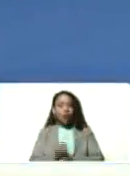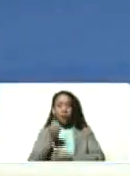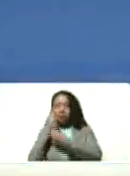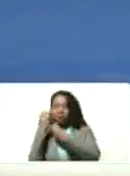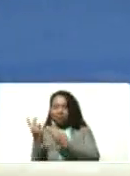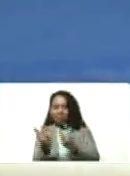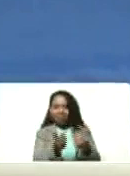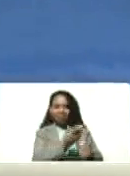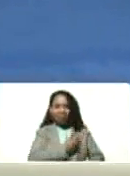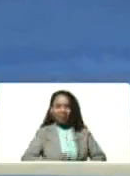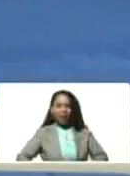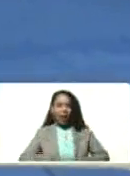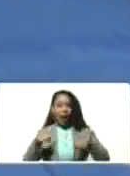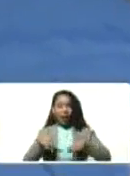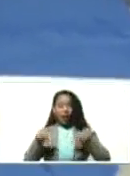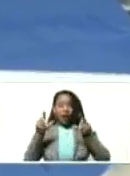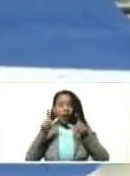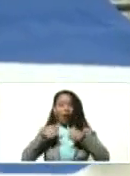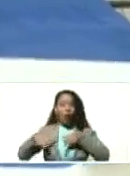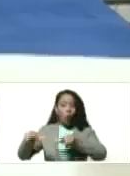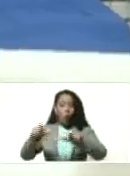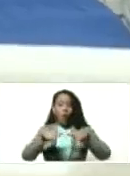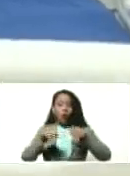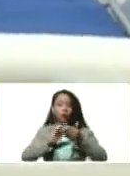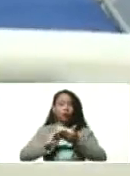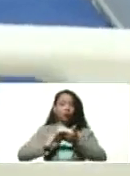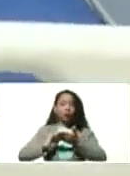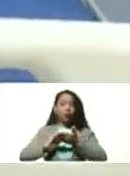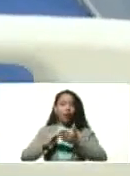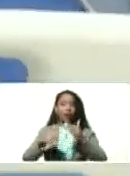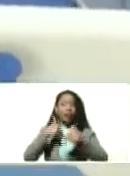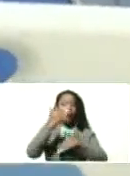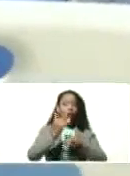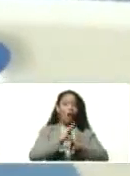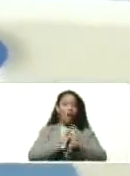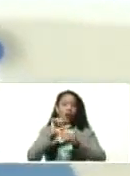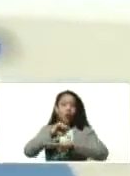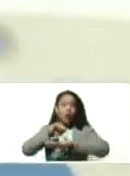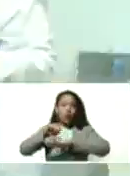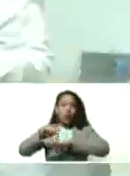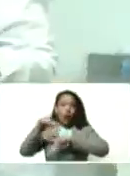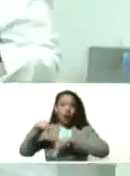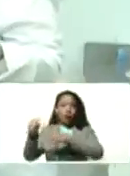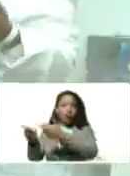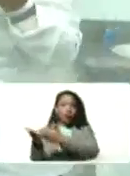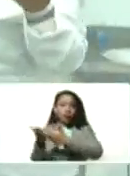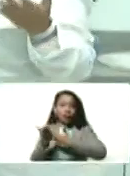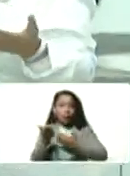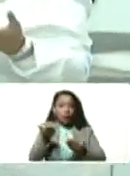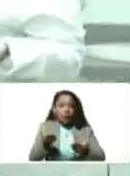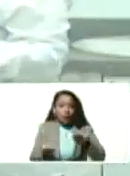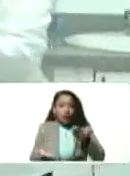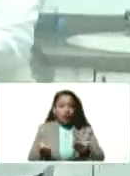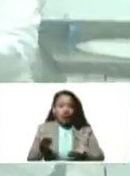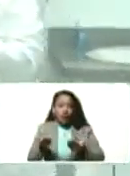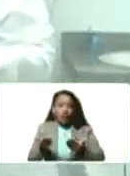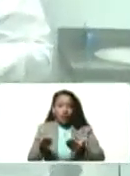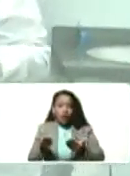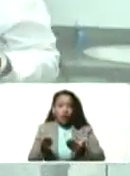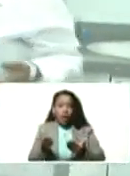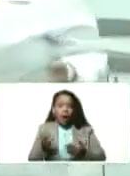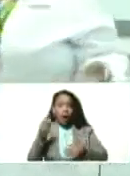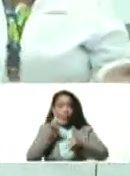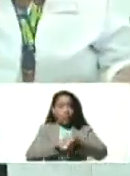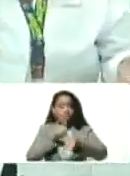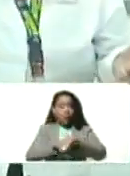Adelante. Aquí está el área de recuperación donde los pacientes, después que salen del quirófano, son aquí recibidos para estabilizarlo y que pasen entonces el periodo de la